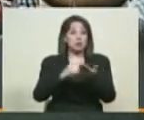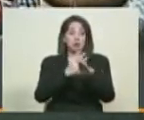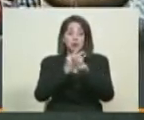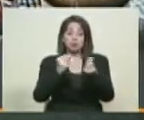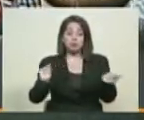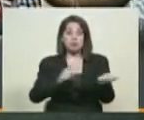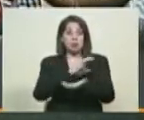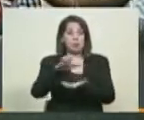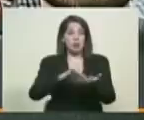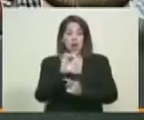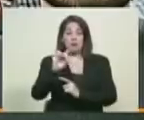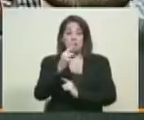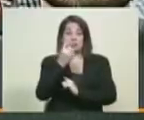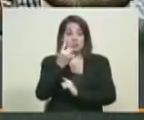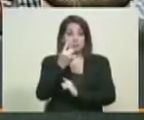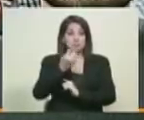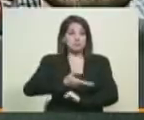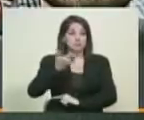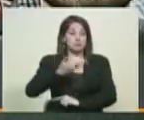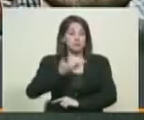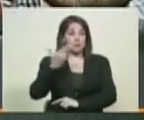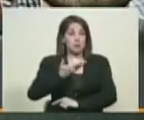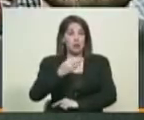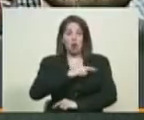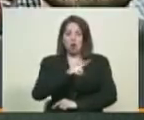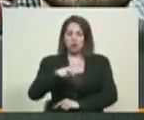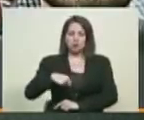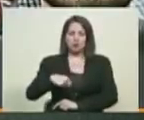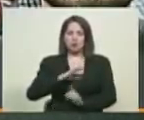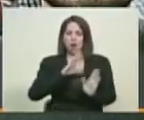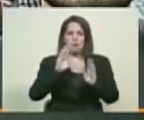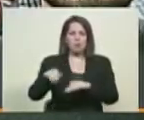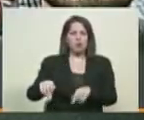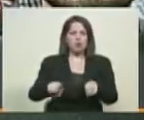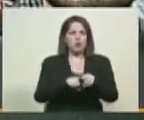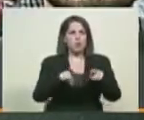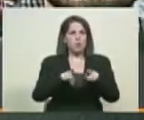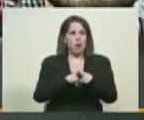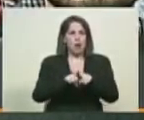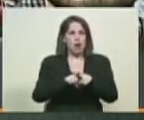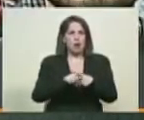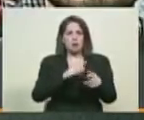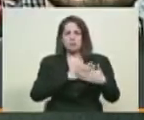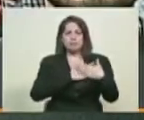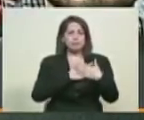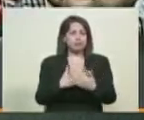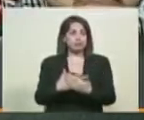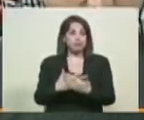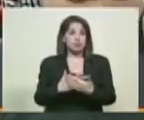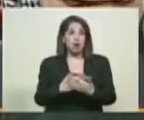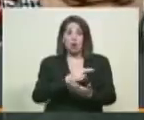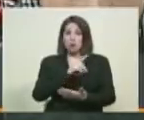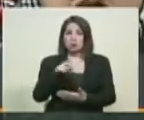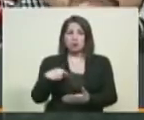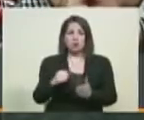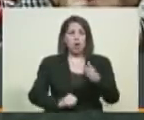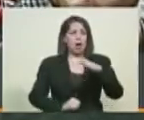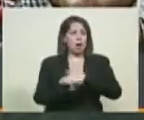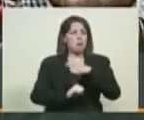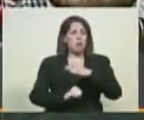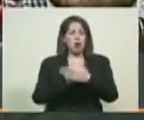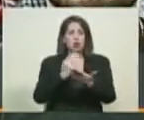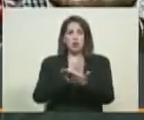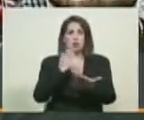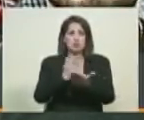prioriza. Entonces, aquí estamos nosotros comprometidos. Cuente con nosotros para acabar con toda esta guerra,